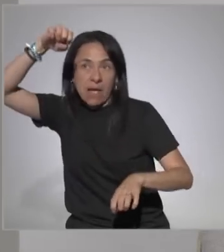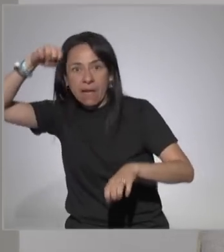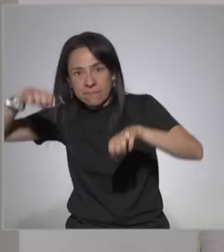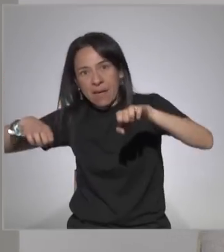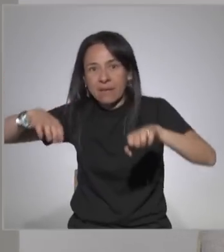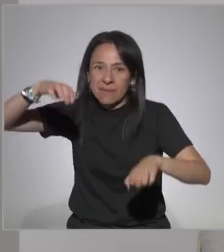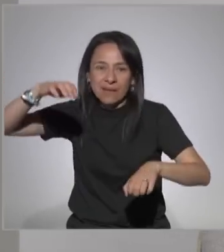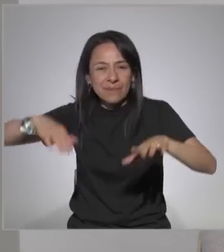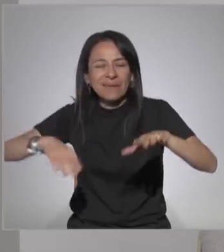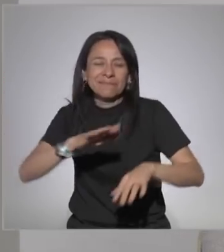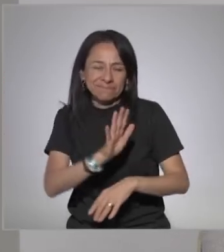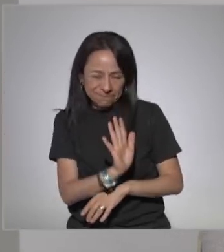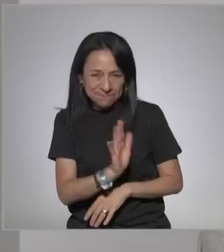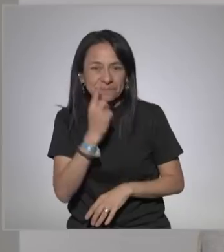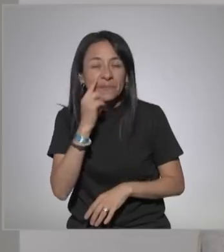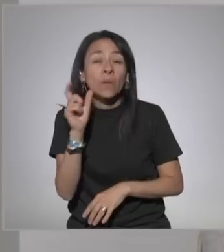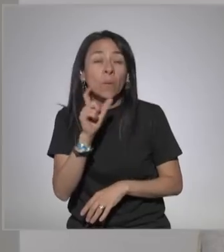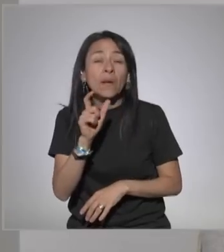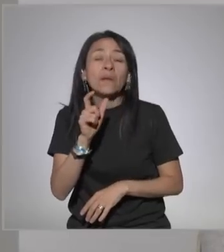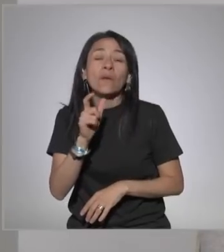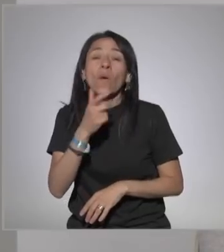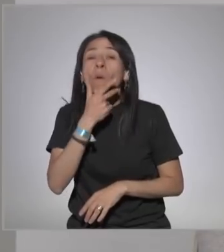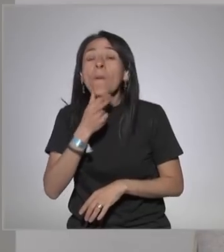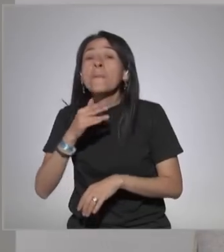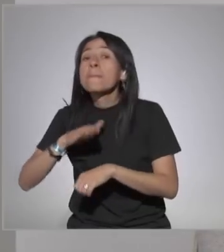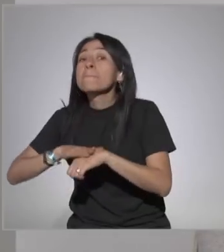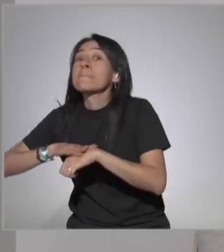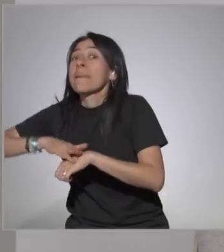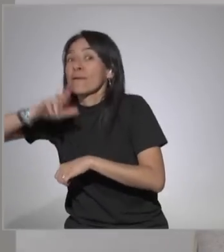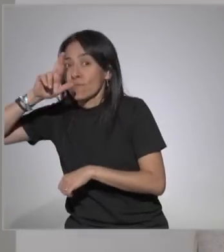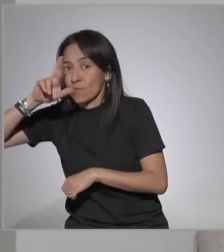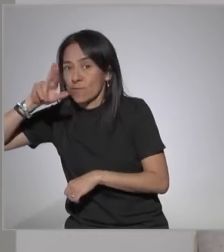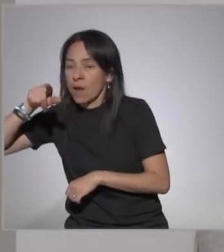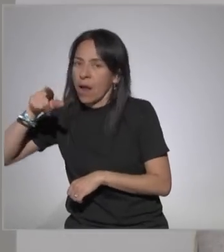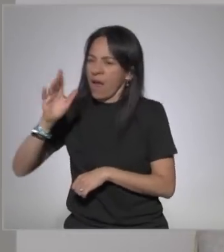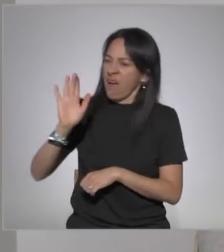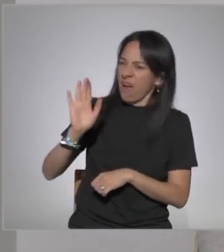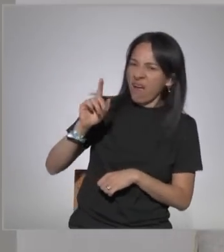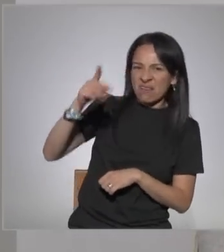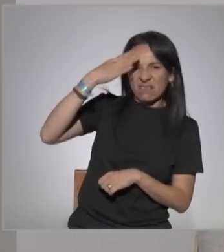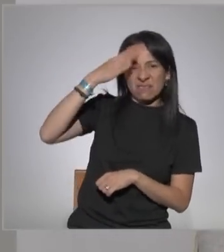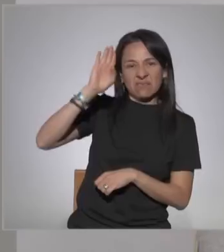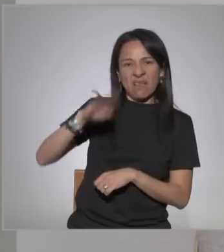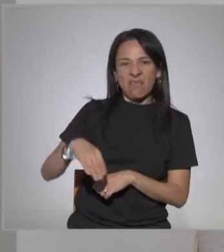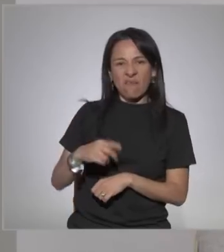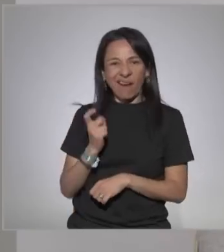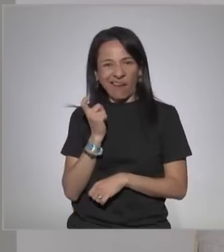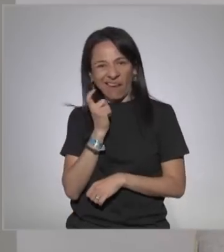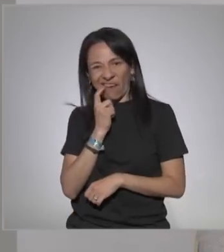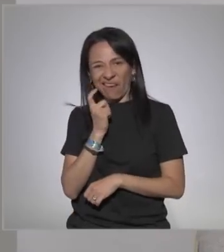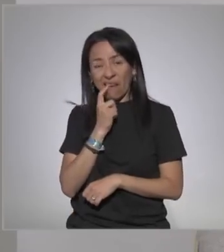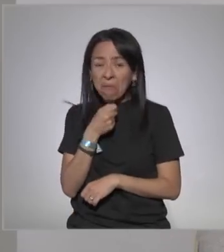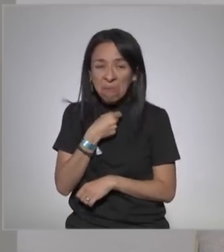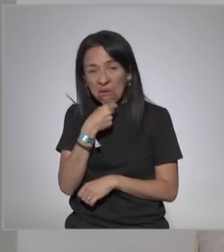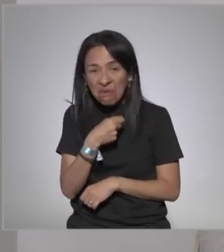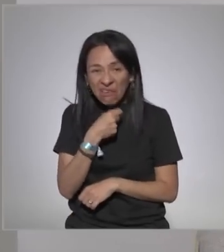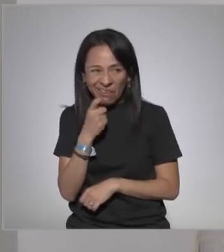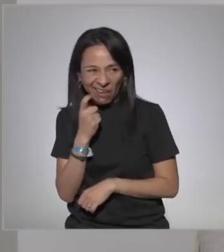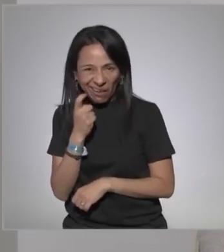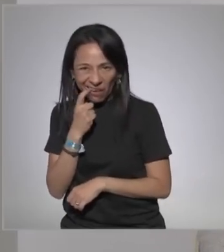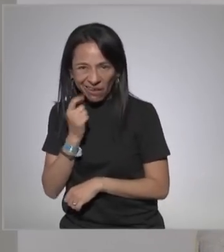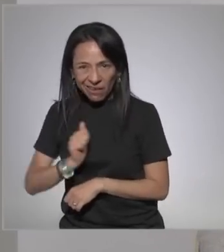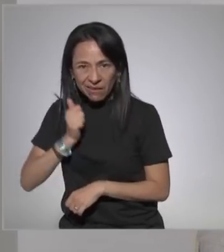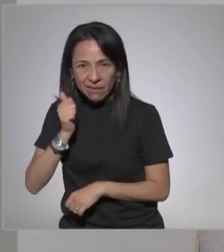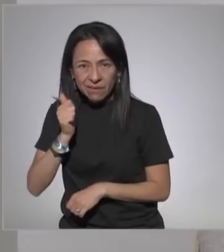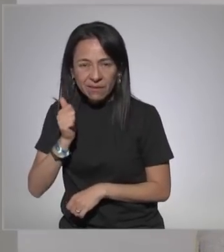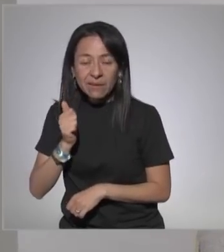generalmente cuando el hombre es mayor hay este prejuicio, ¿no? Es el señor rabo verde, ¿no? Pero igual, si puede ser